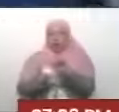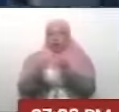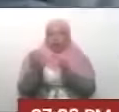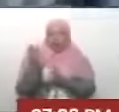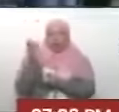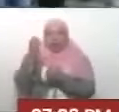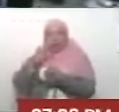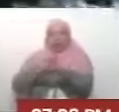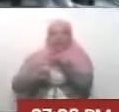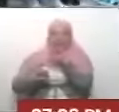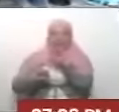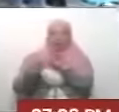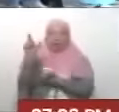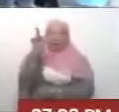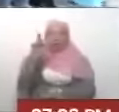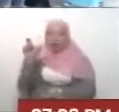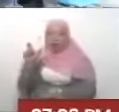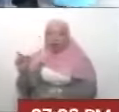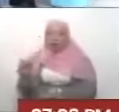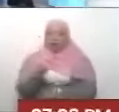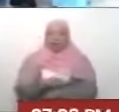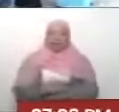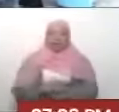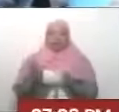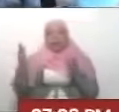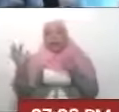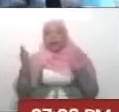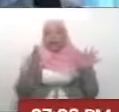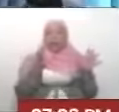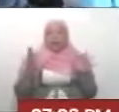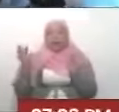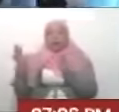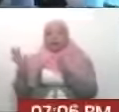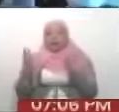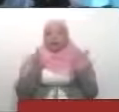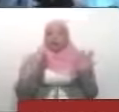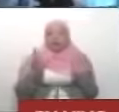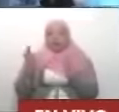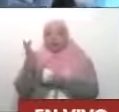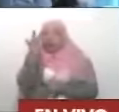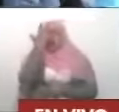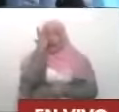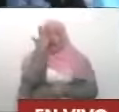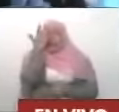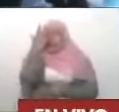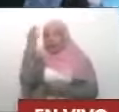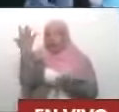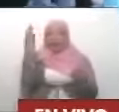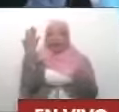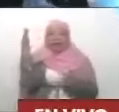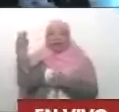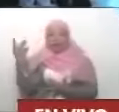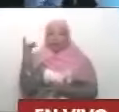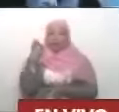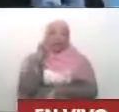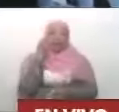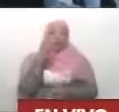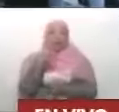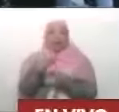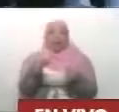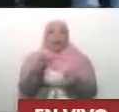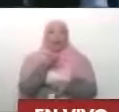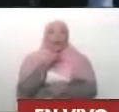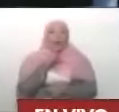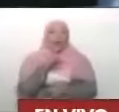Guayana es, Guayana es, Guayana es, Guayana es.